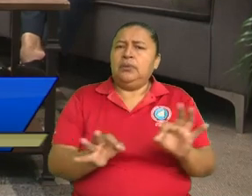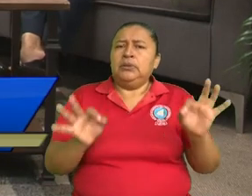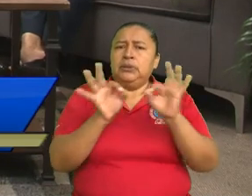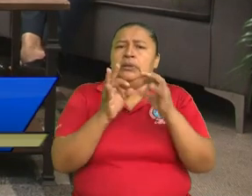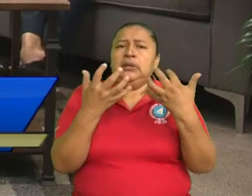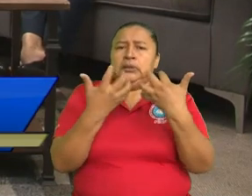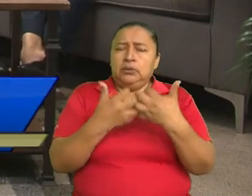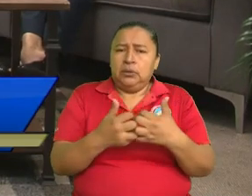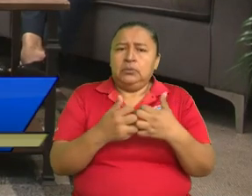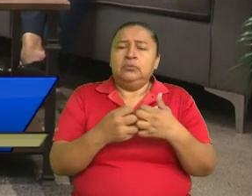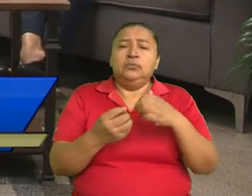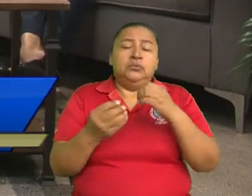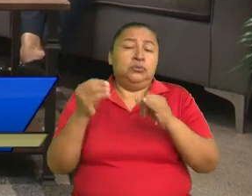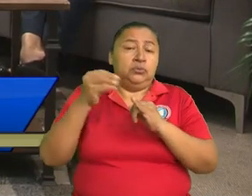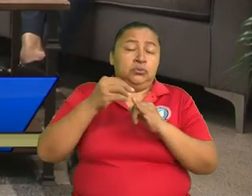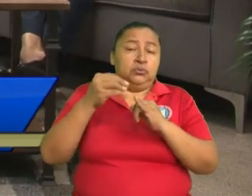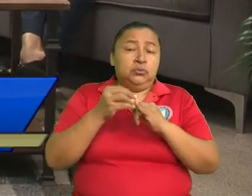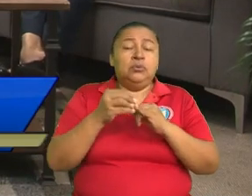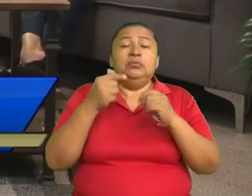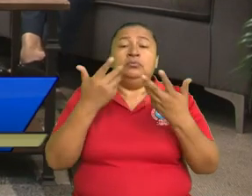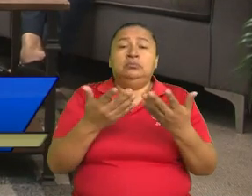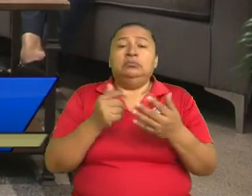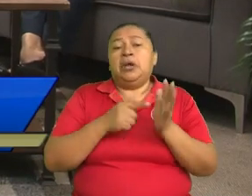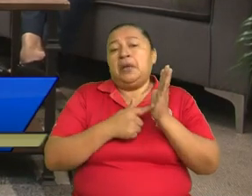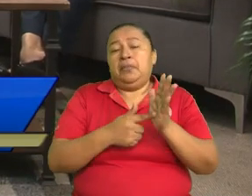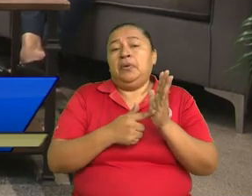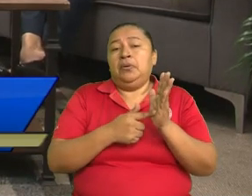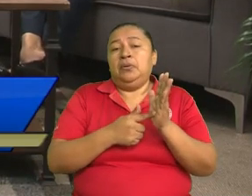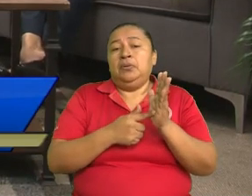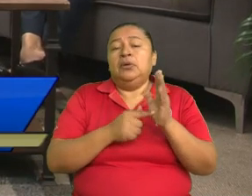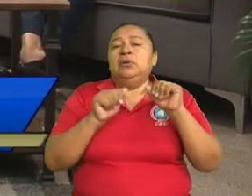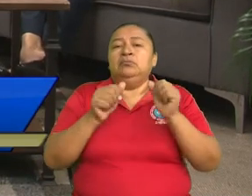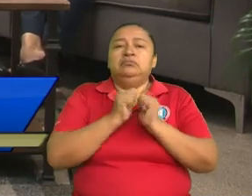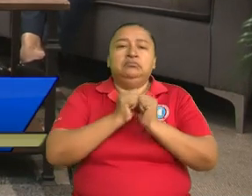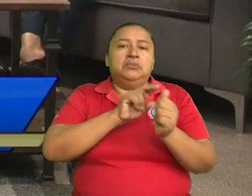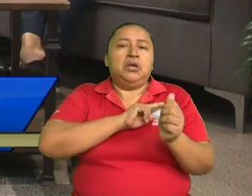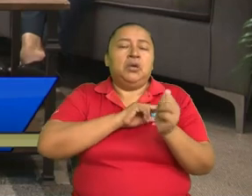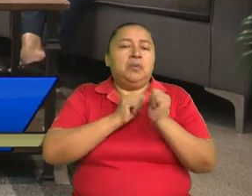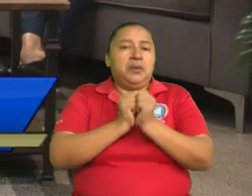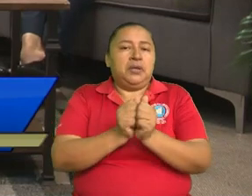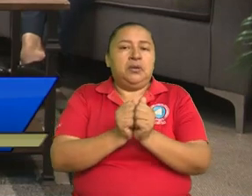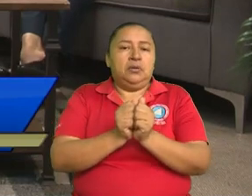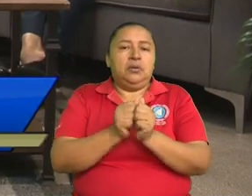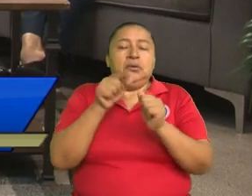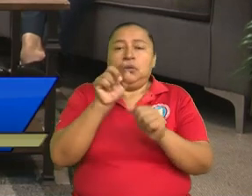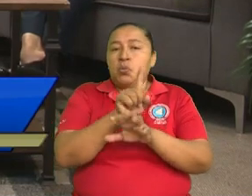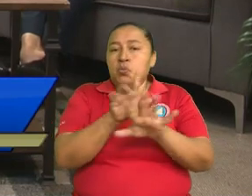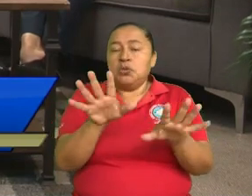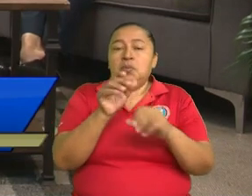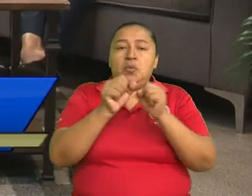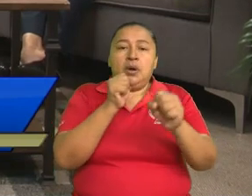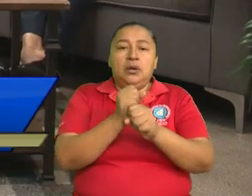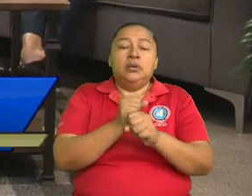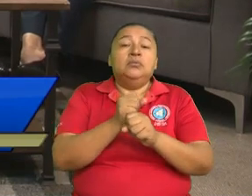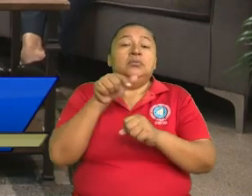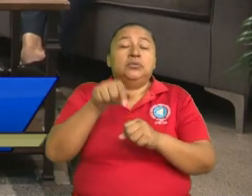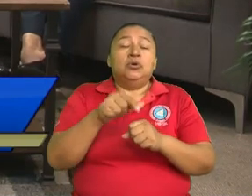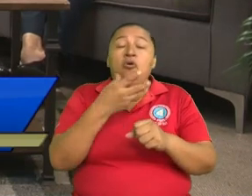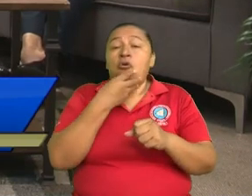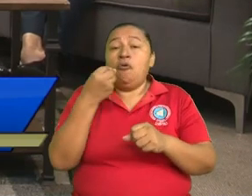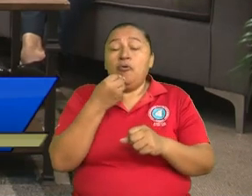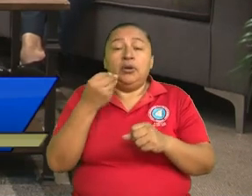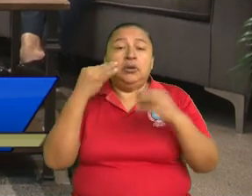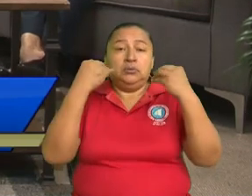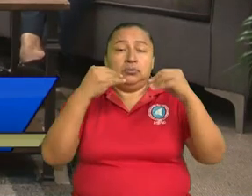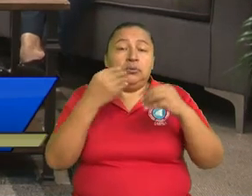con el Instituto Tecnológico Nacional. Por ejemplo, hay compañeros que están en el último año de secundaria de educación de jóvenes y adultos